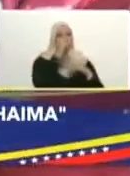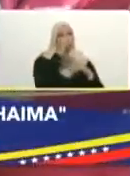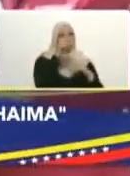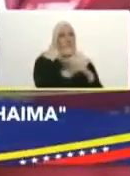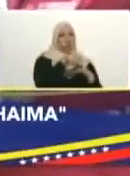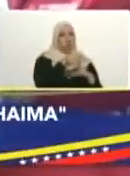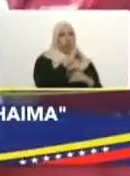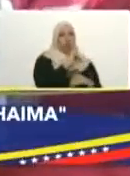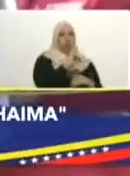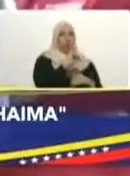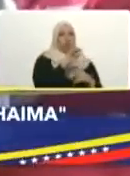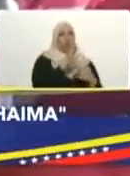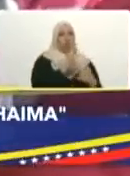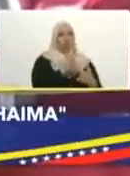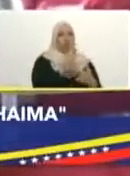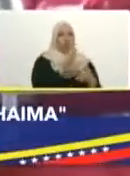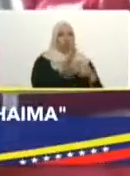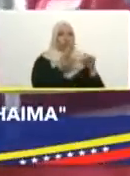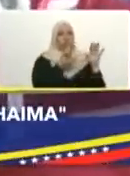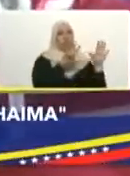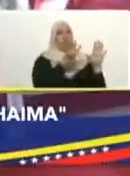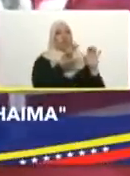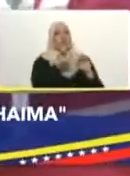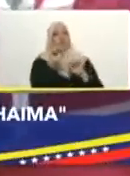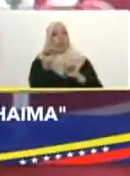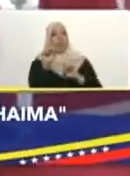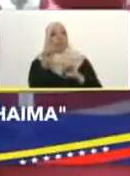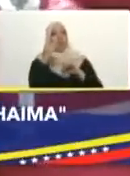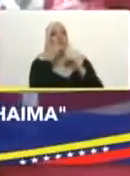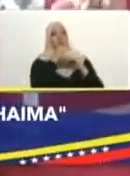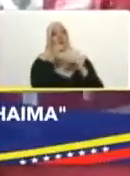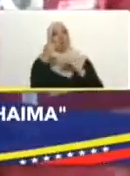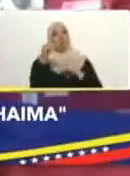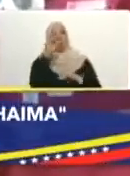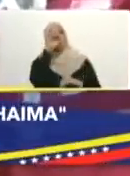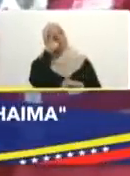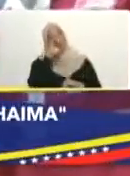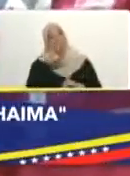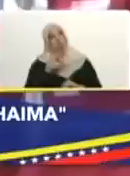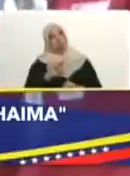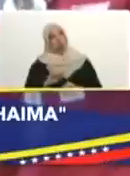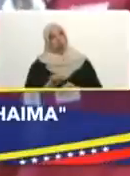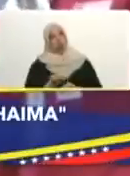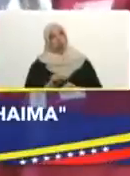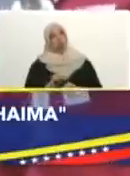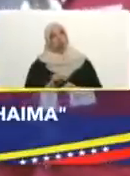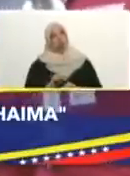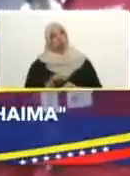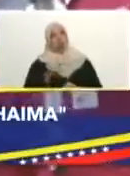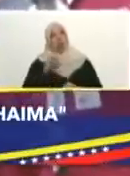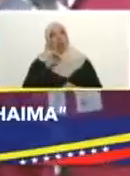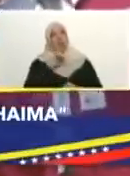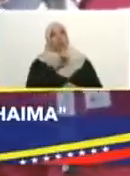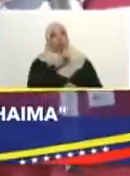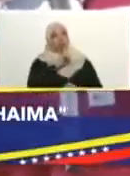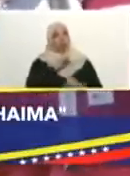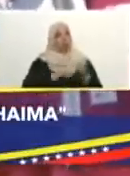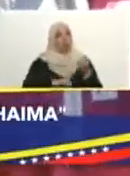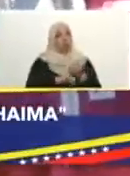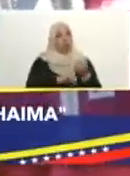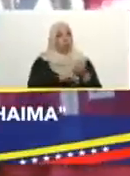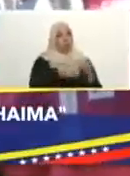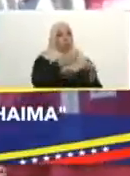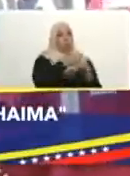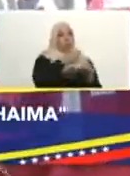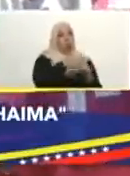nosotros abriendo para la muestra. 600 barriles diarios. 600 barriles, bueno. Sí, señor presidente. En nombre de la clase obrera. Vamos a ver cómo